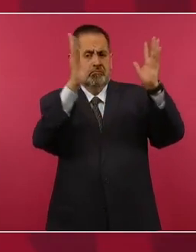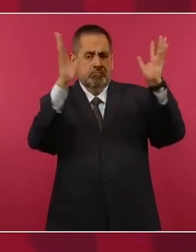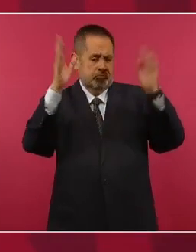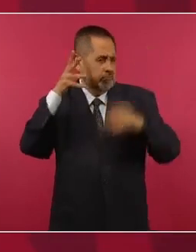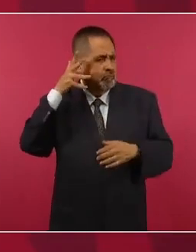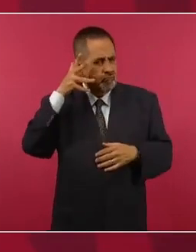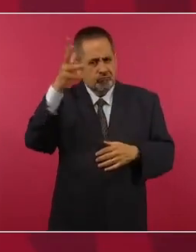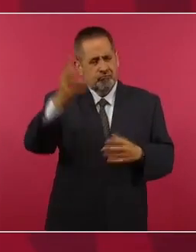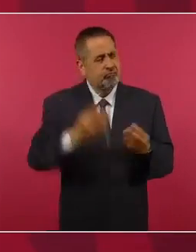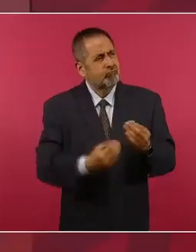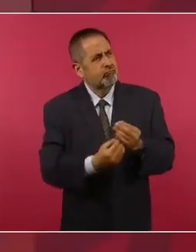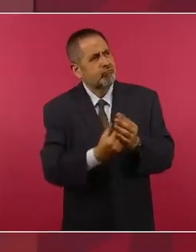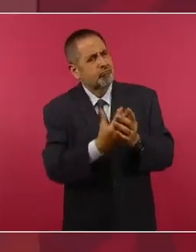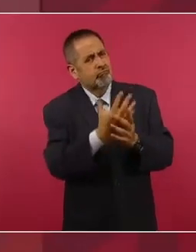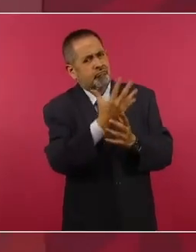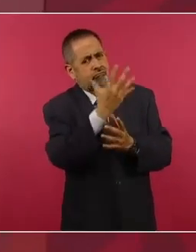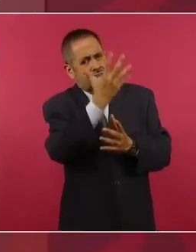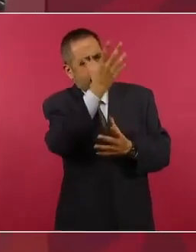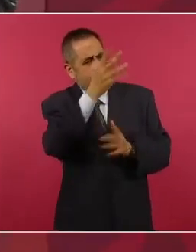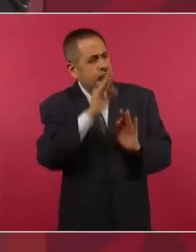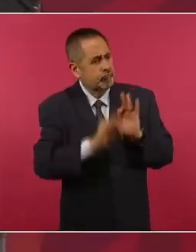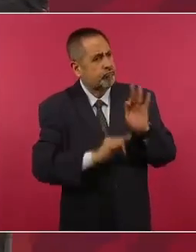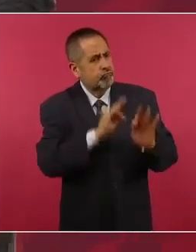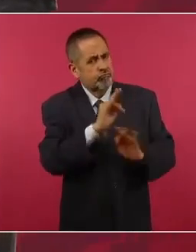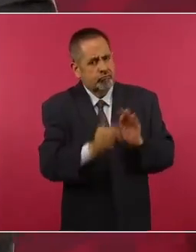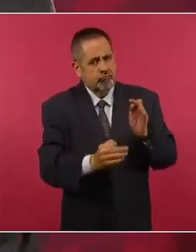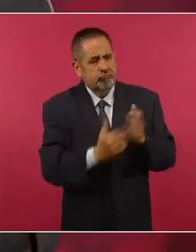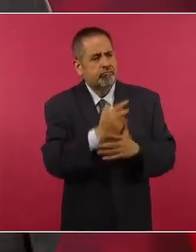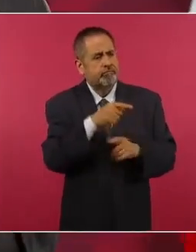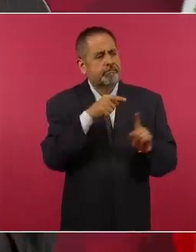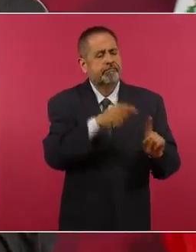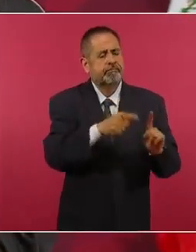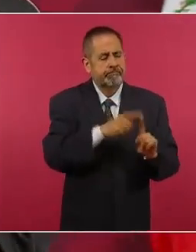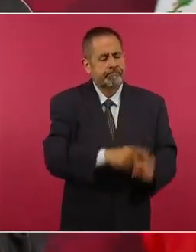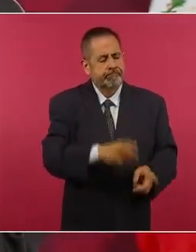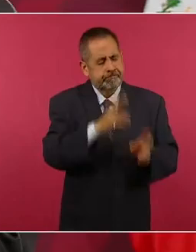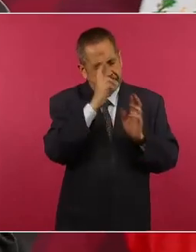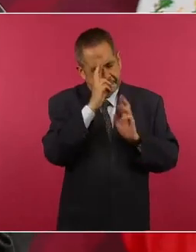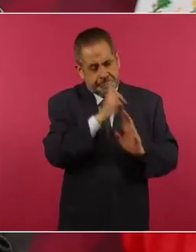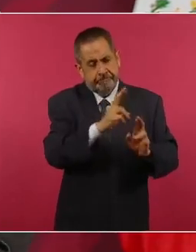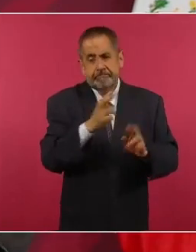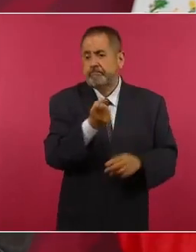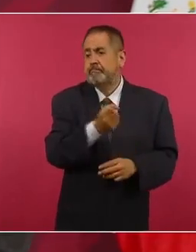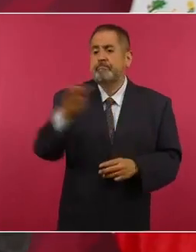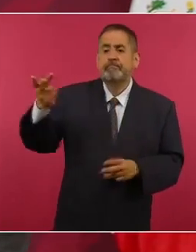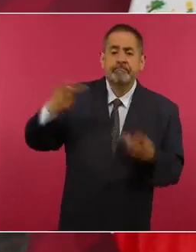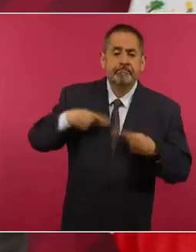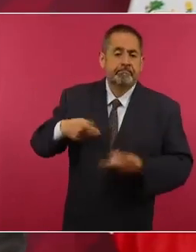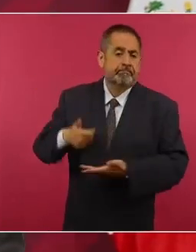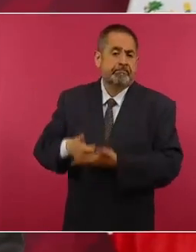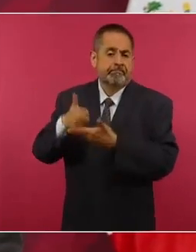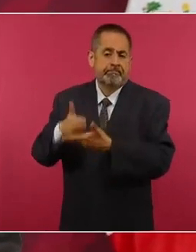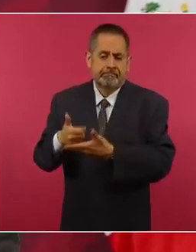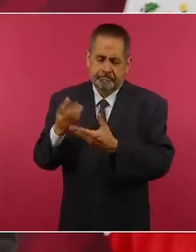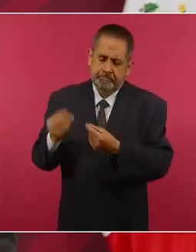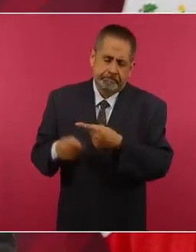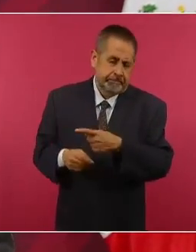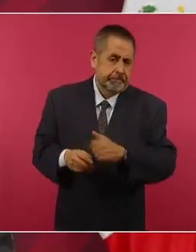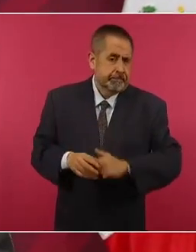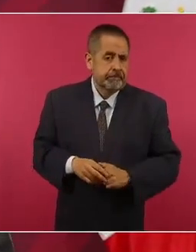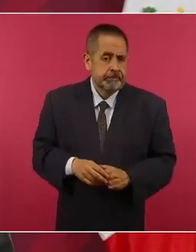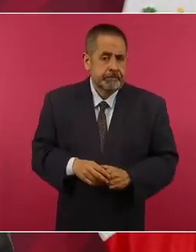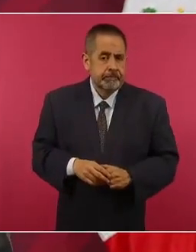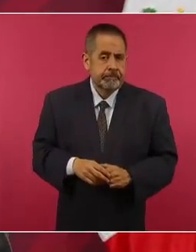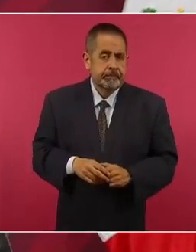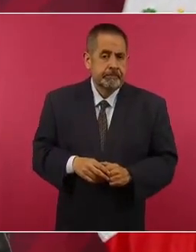y no vamos a dejar de reconocer a quienes ayudaron mucho. También